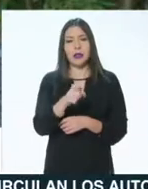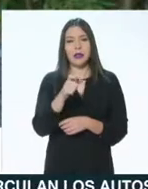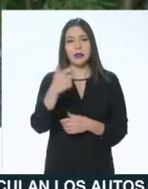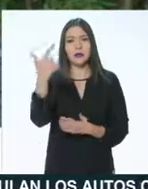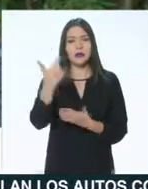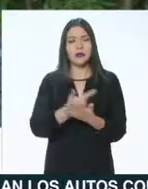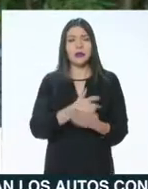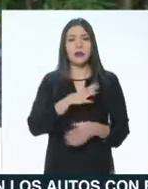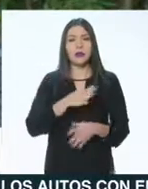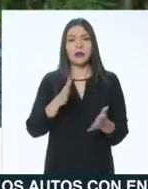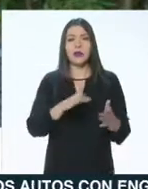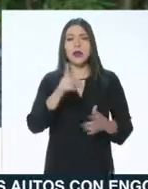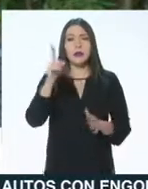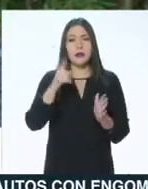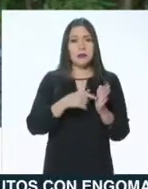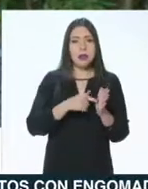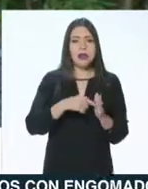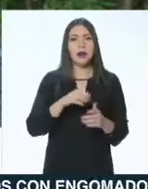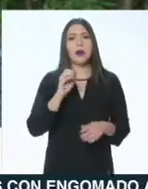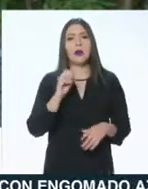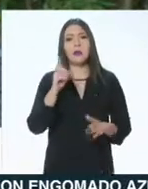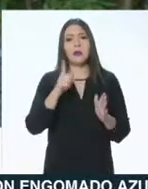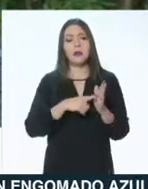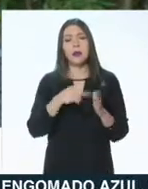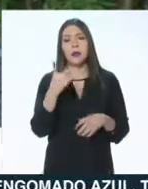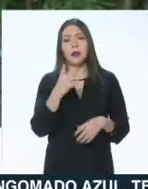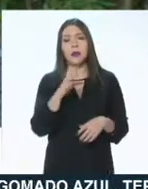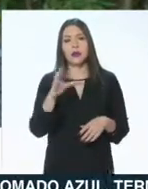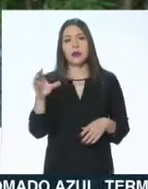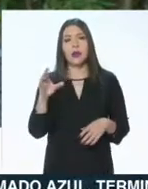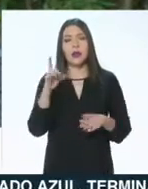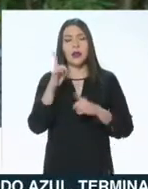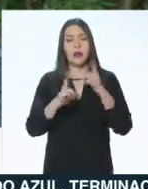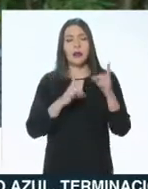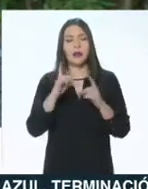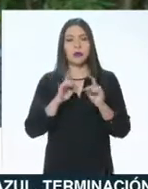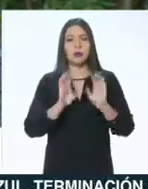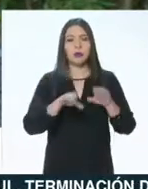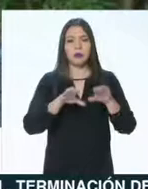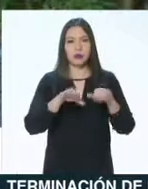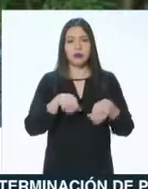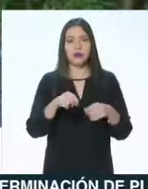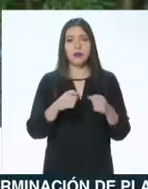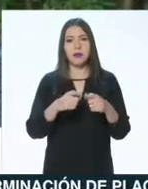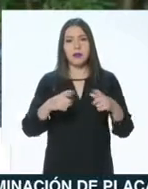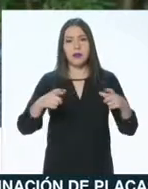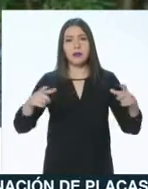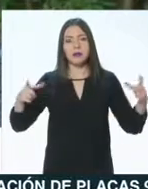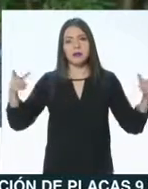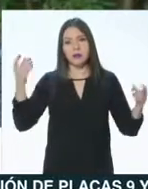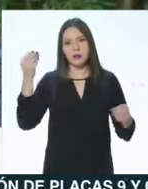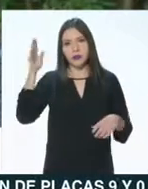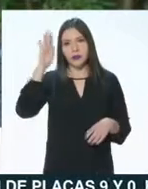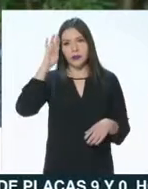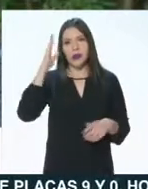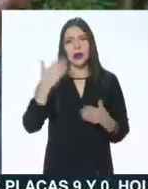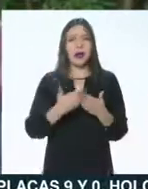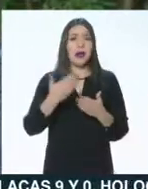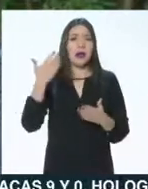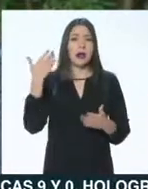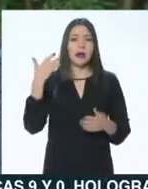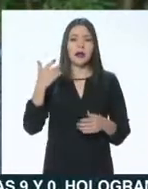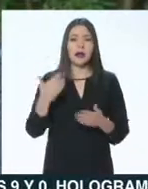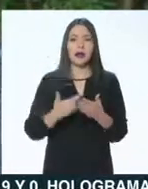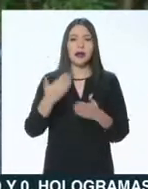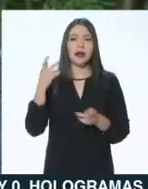de unos 1,200 deportistas. Sí, ha crecido mucho, la verdad. Antes te podía decir, ahorita